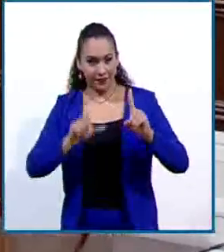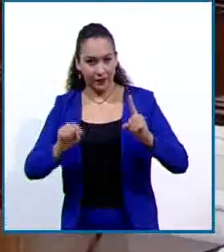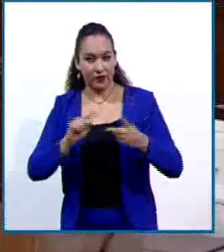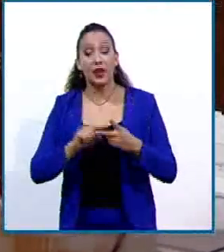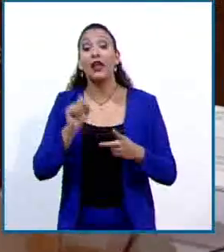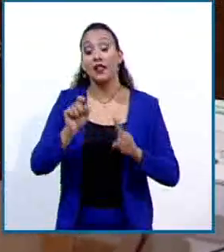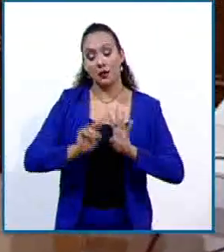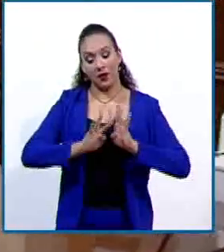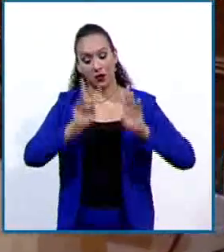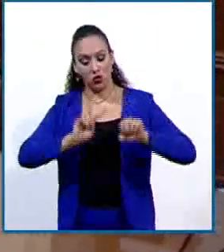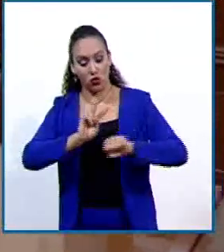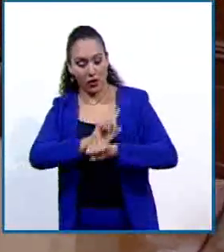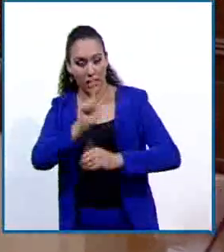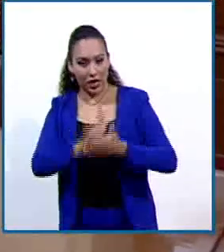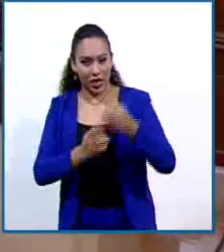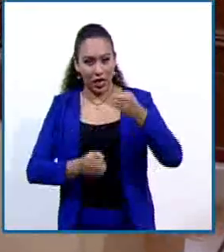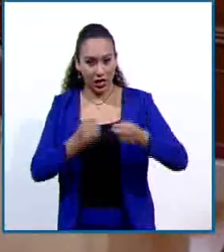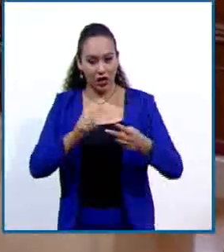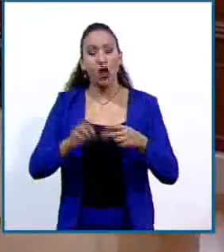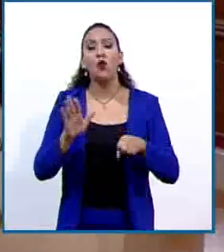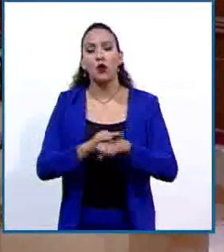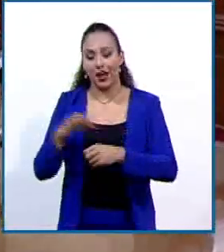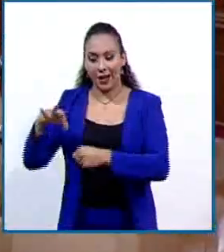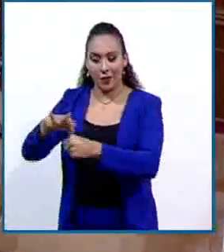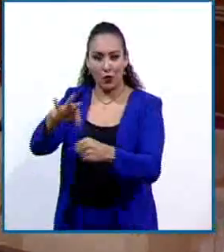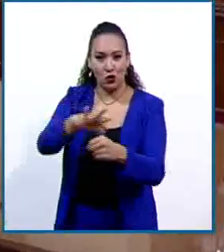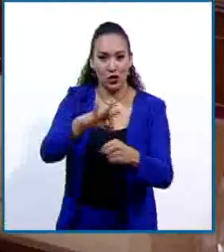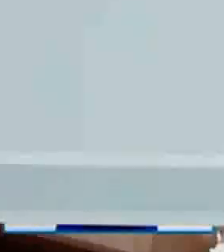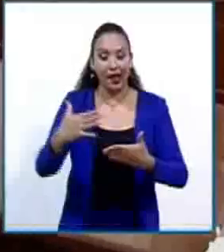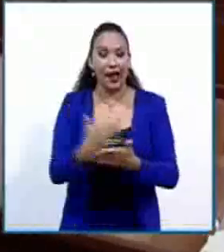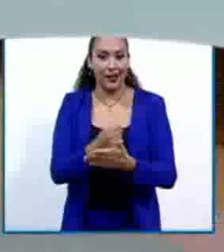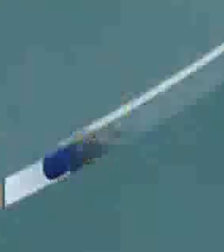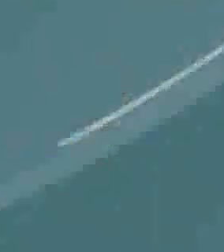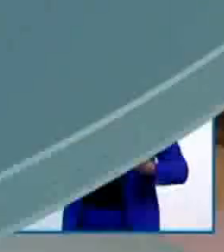votos a favor en la tercera ronda de votación.